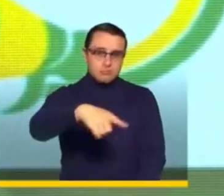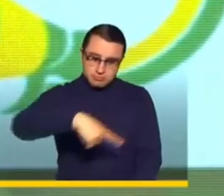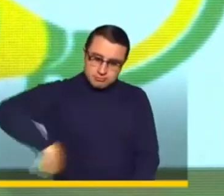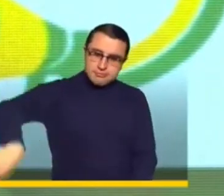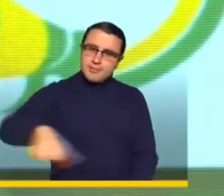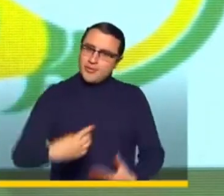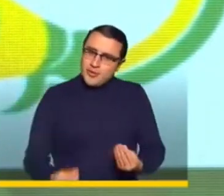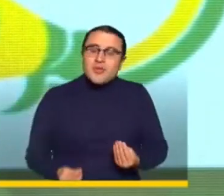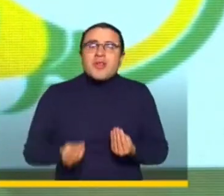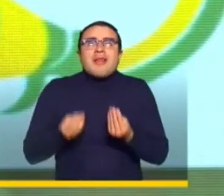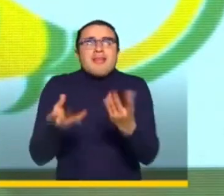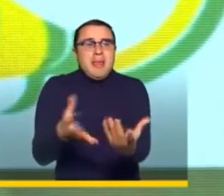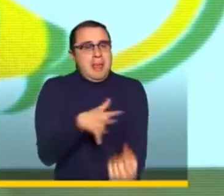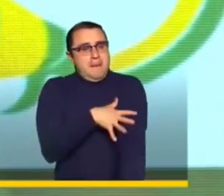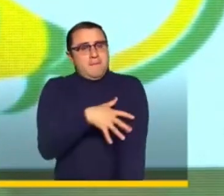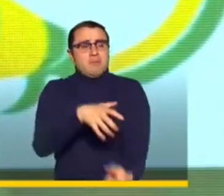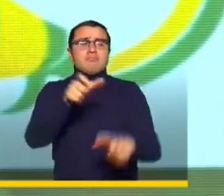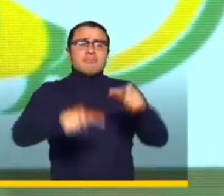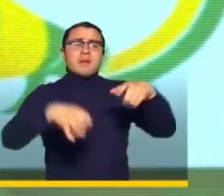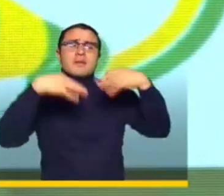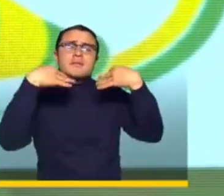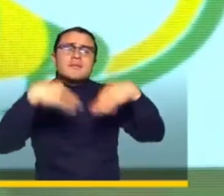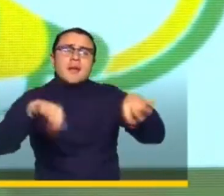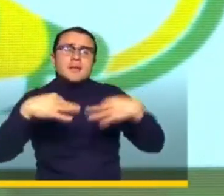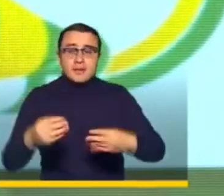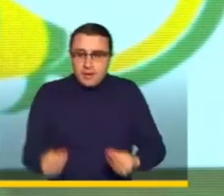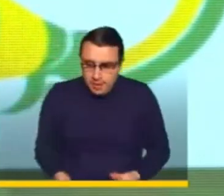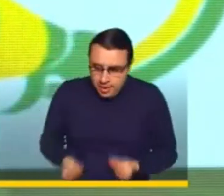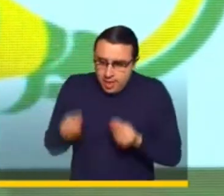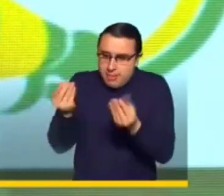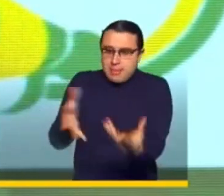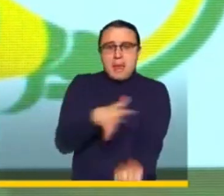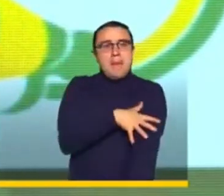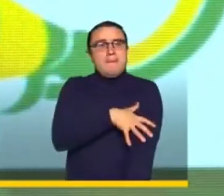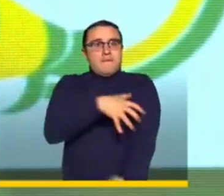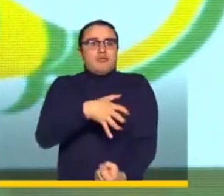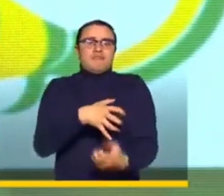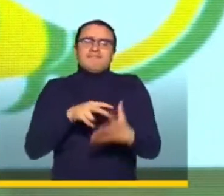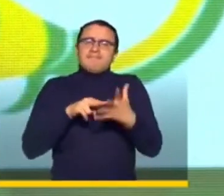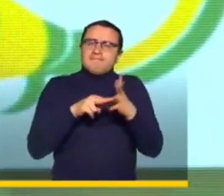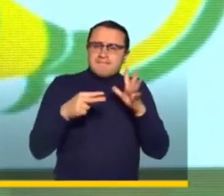poder. Y ese es un cambio completo de las relaciones.